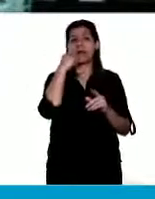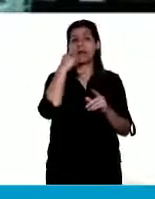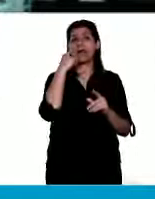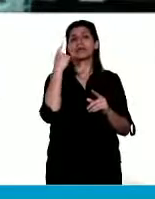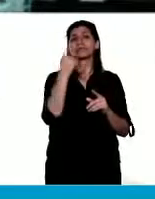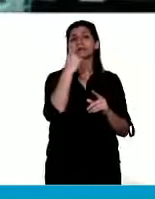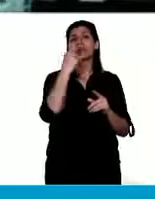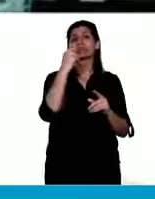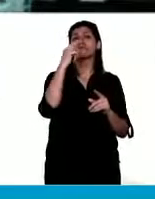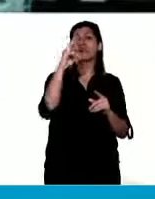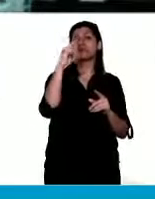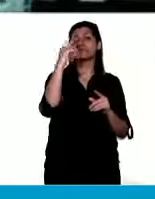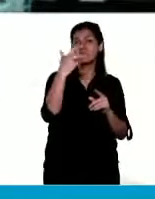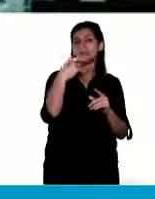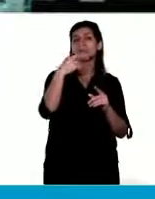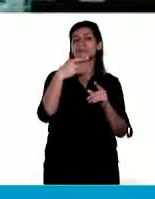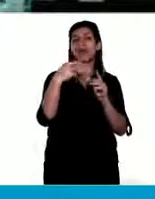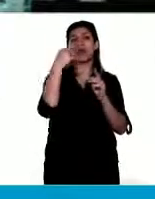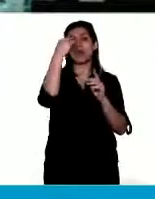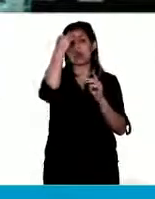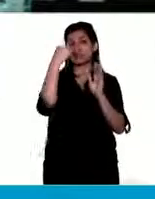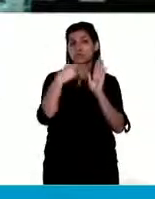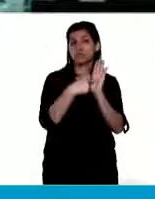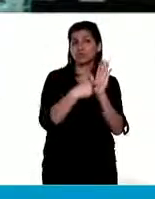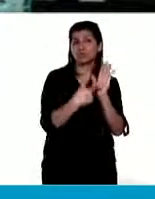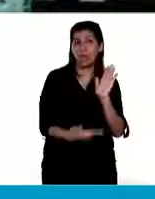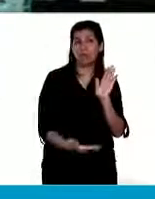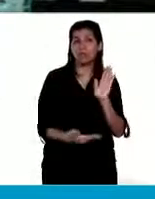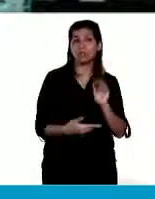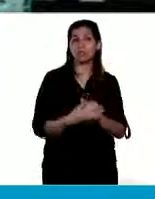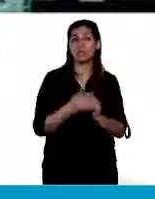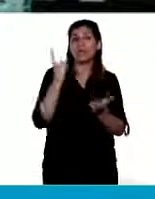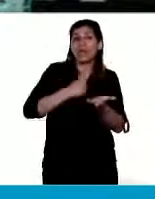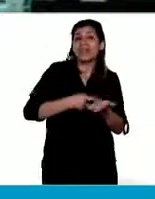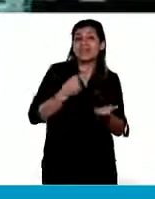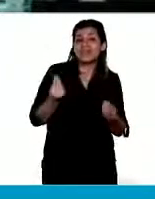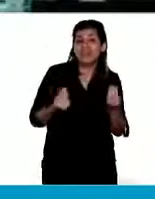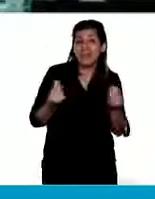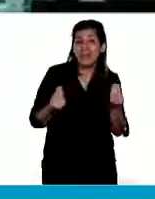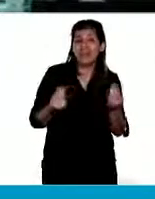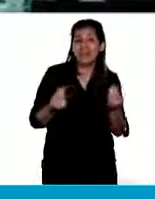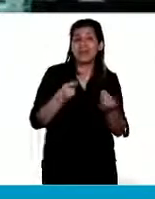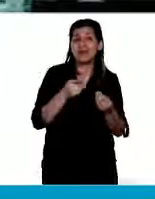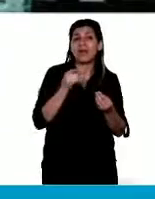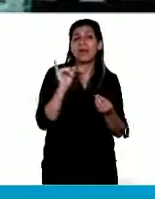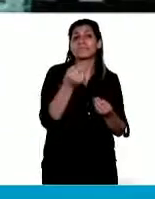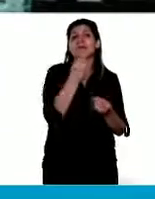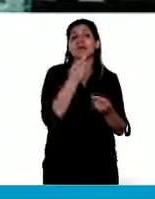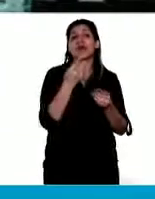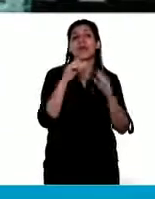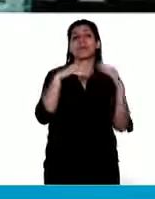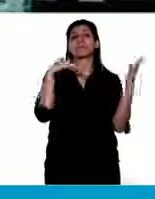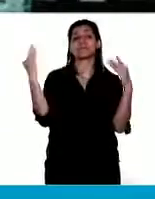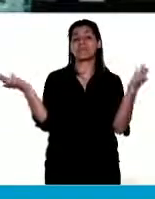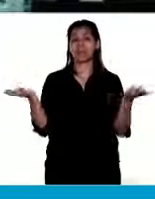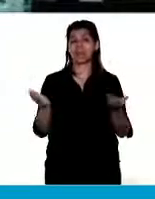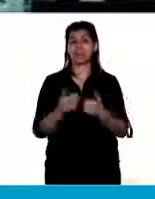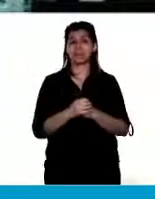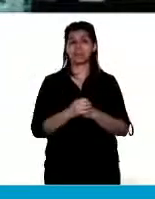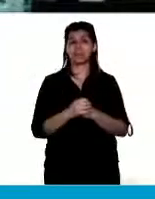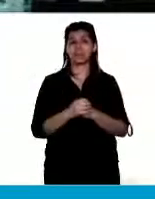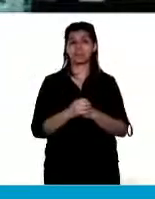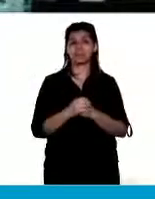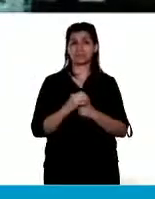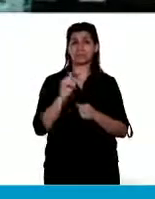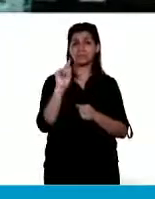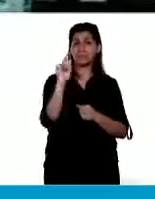Constitución, para decidir sobre lo que es mejor para sus vecinos. La autonomía municipal,